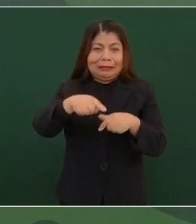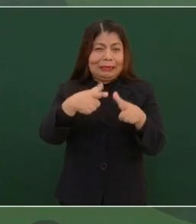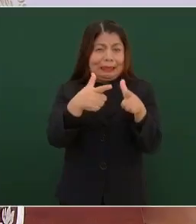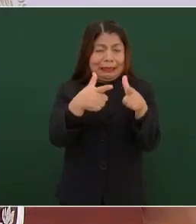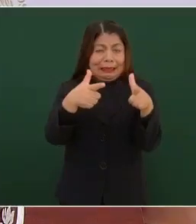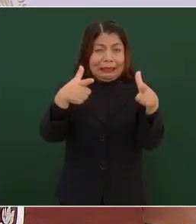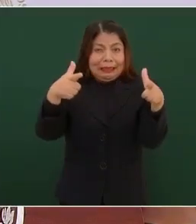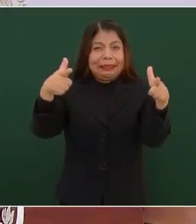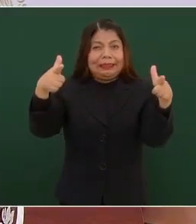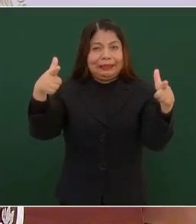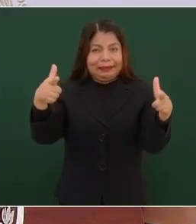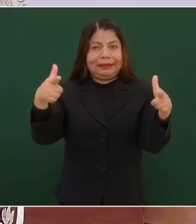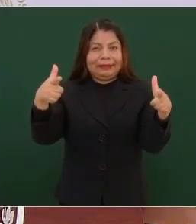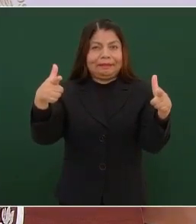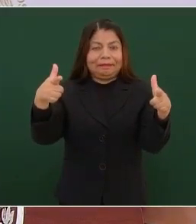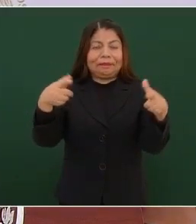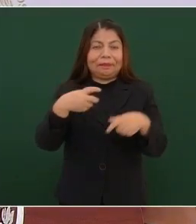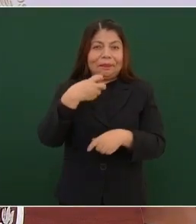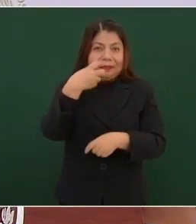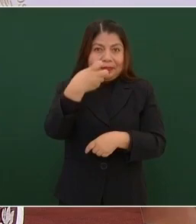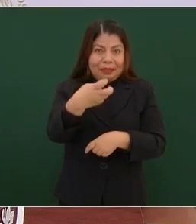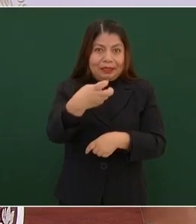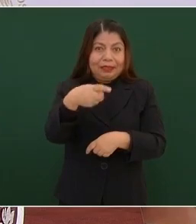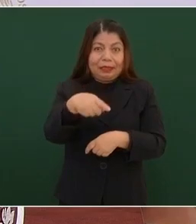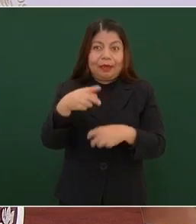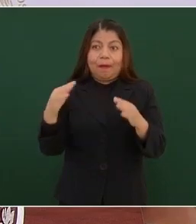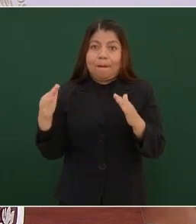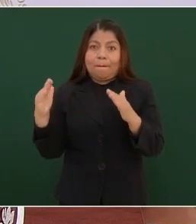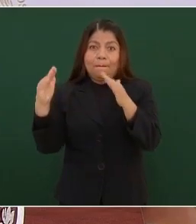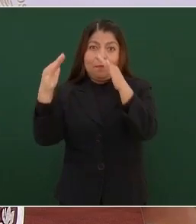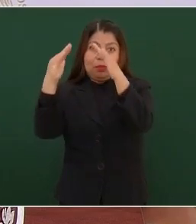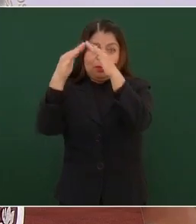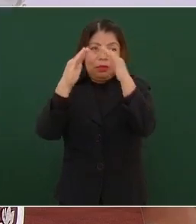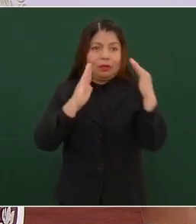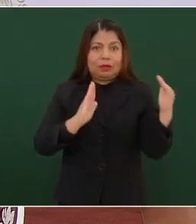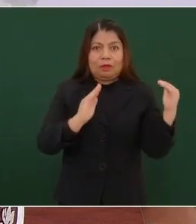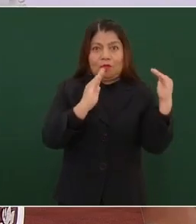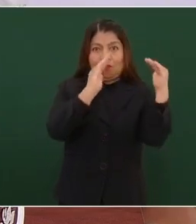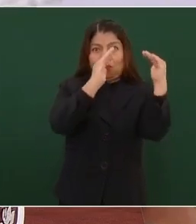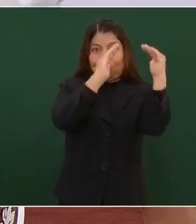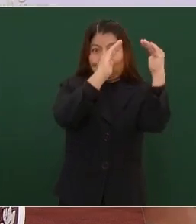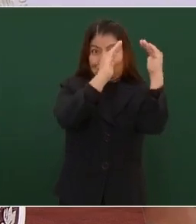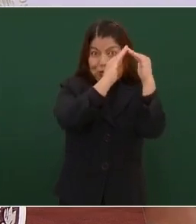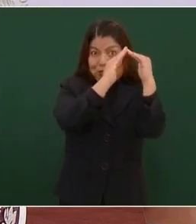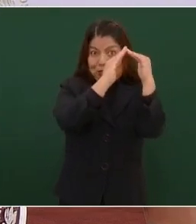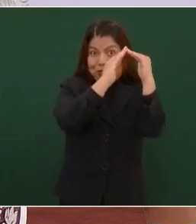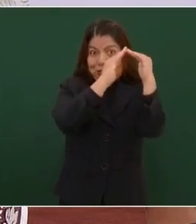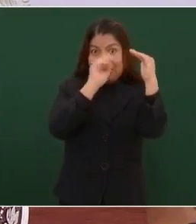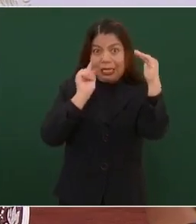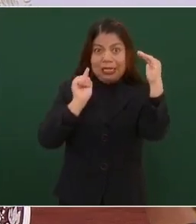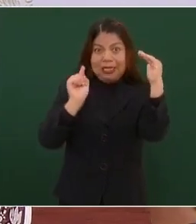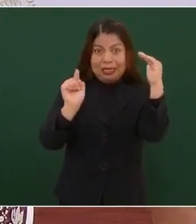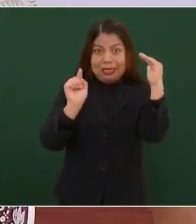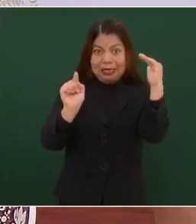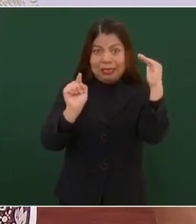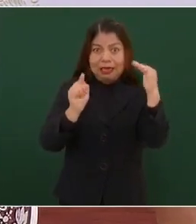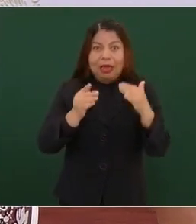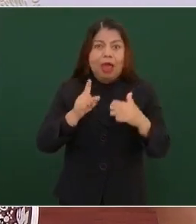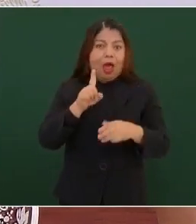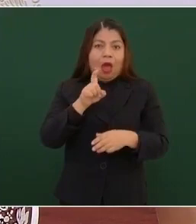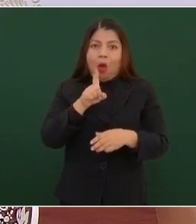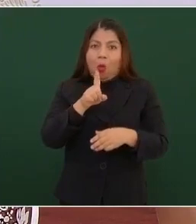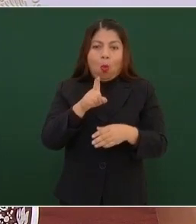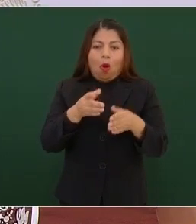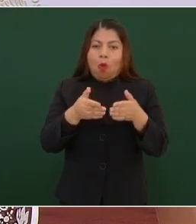del río Usumacinta, de la parte de arriba, no navegable, ya la